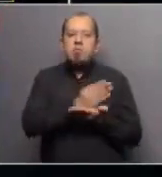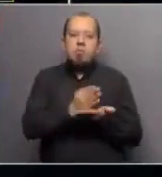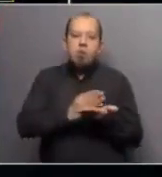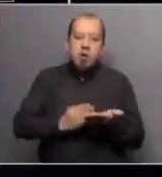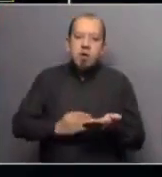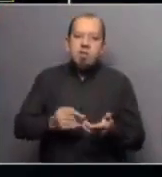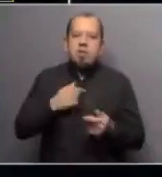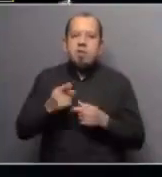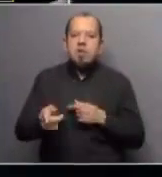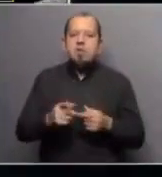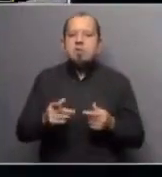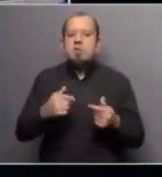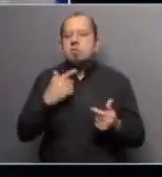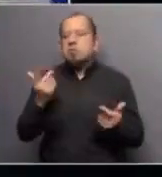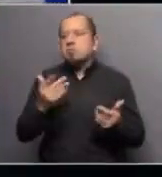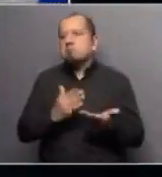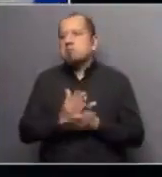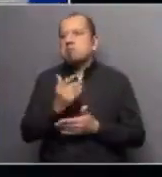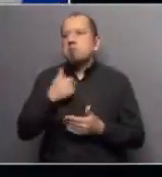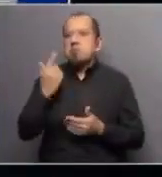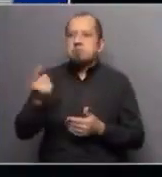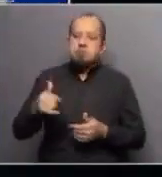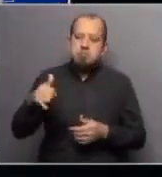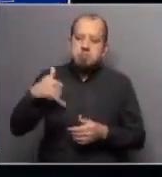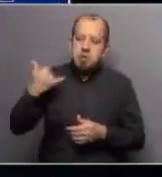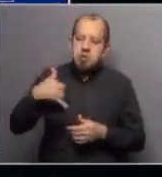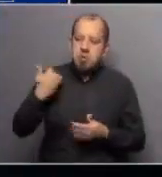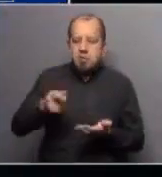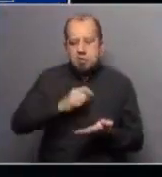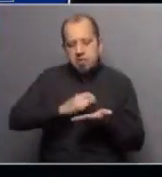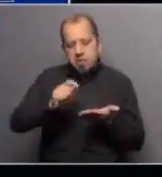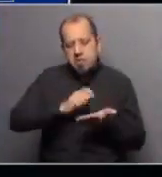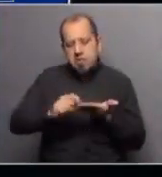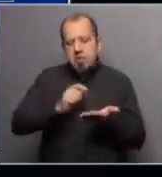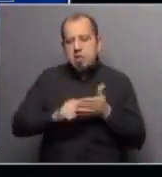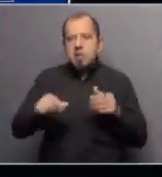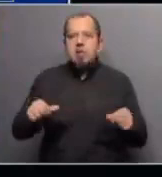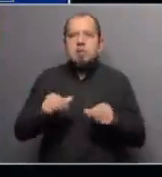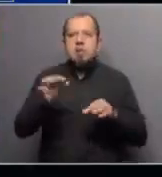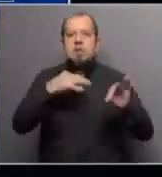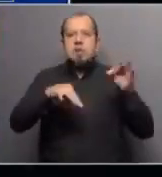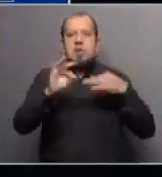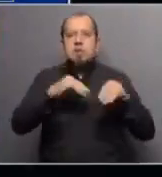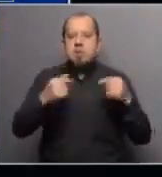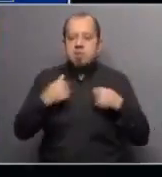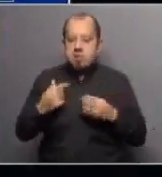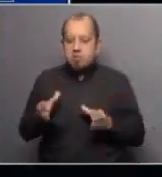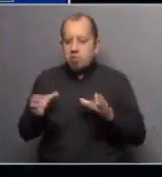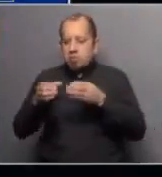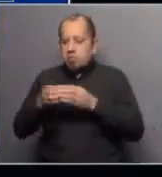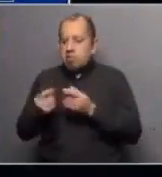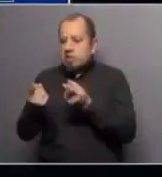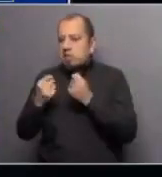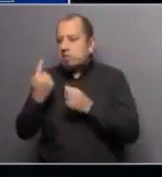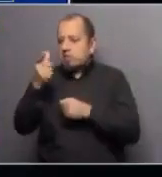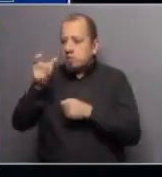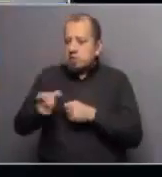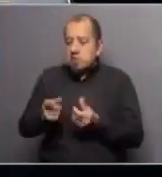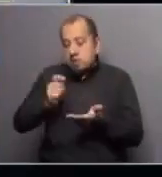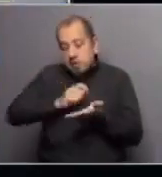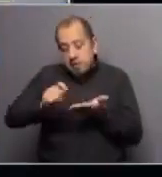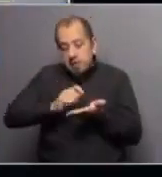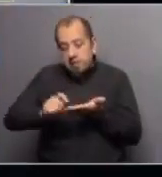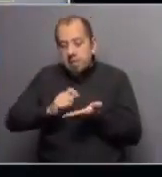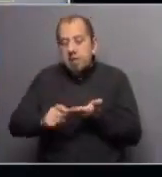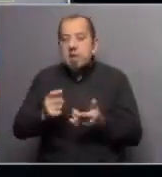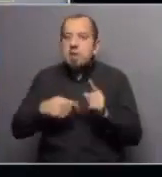y escribí poesía durante toda mi adolescencia hasta que empecé a hacer teatro, que en mi grupo se precisaba alguien que escribiera las obras. Uh-huh.